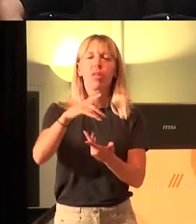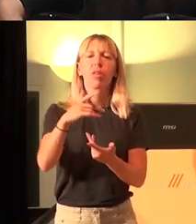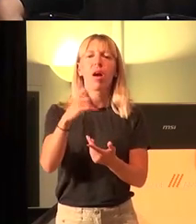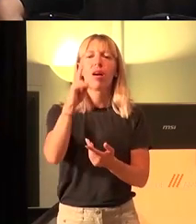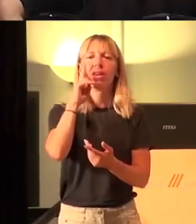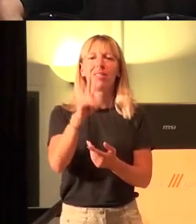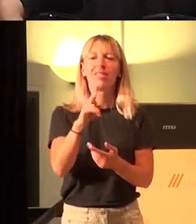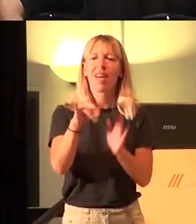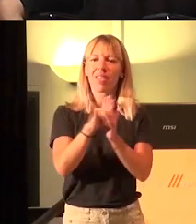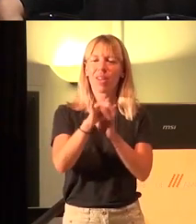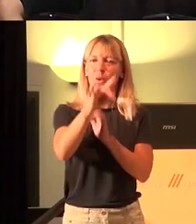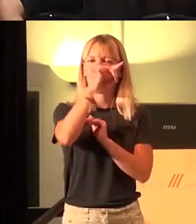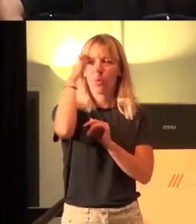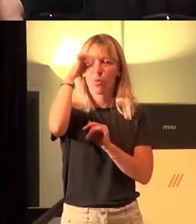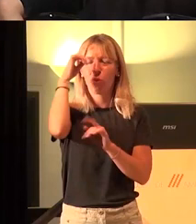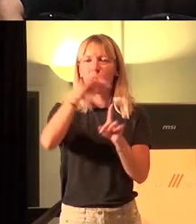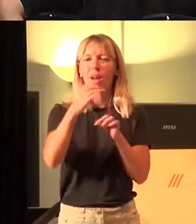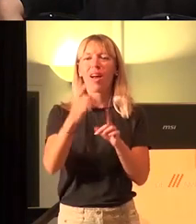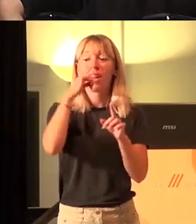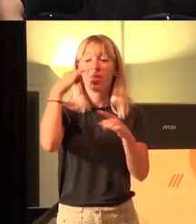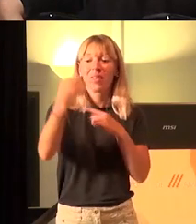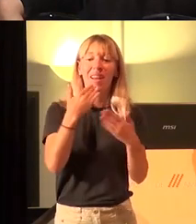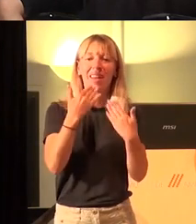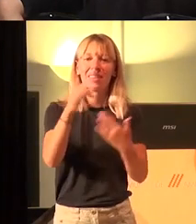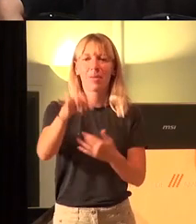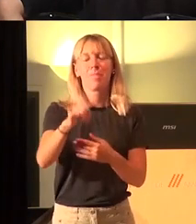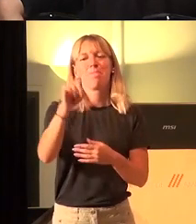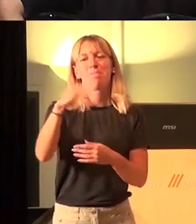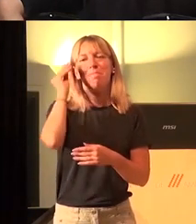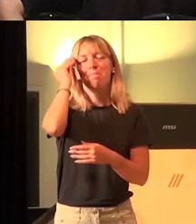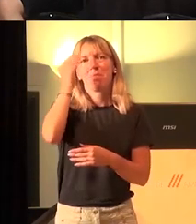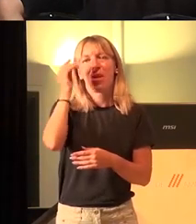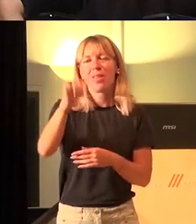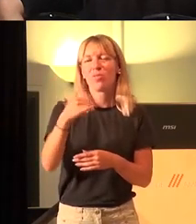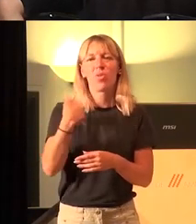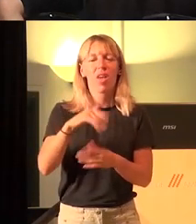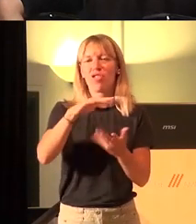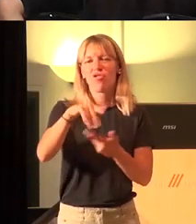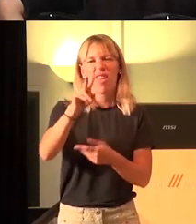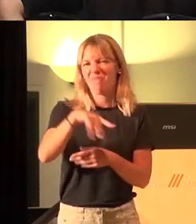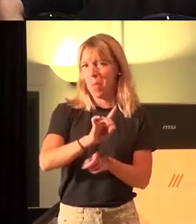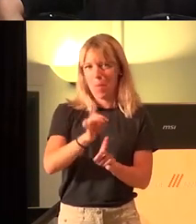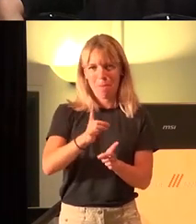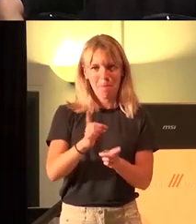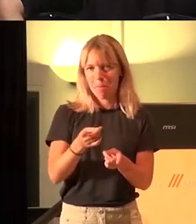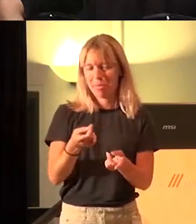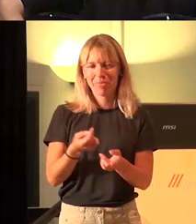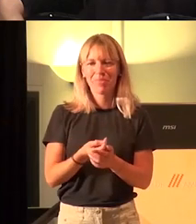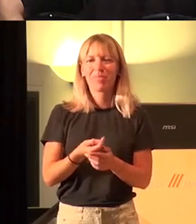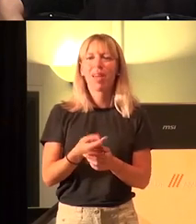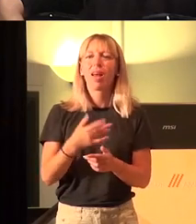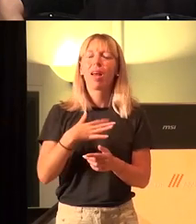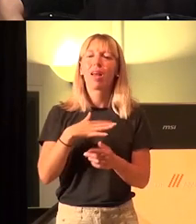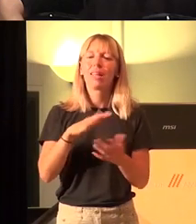parezca Acerca Cultura, pues que el año que viene, gracias a eso, consigamos que esto ya no sea noticia. Que el